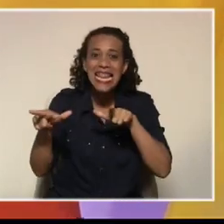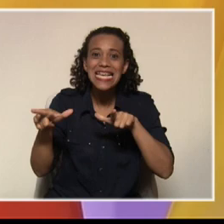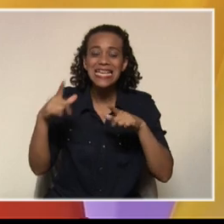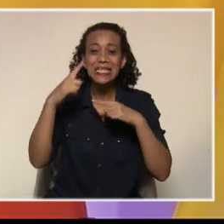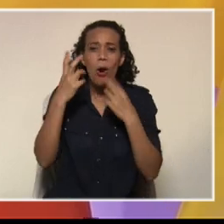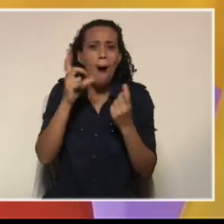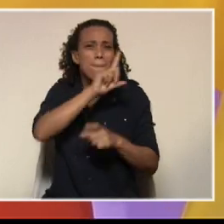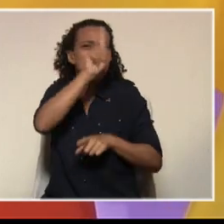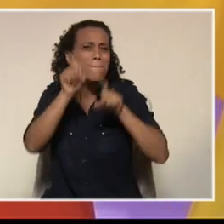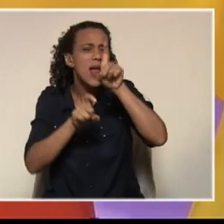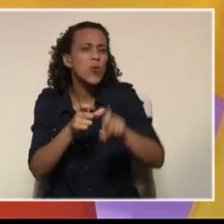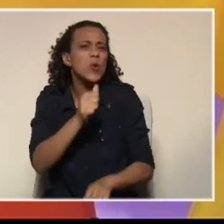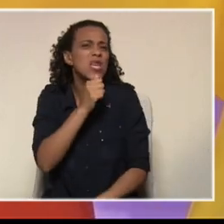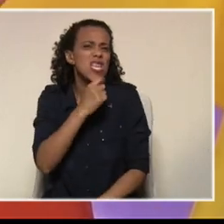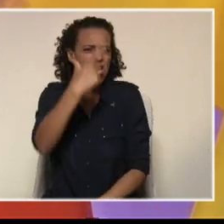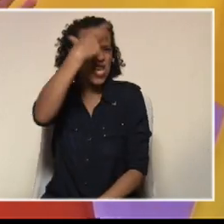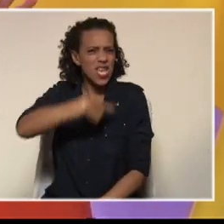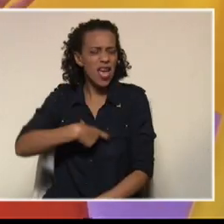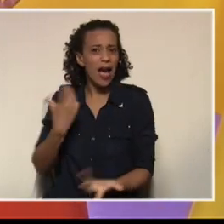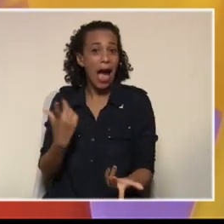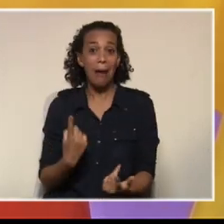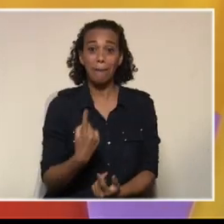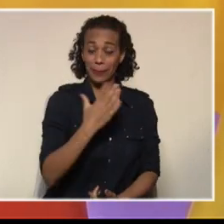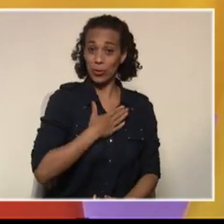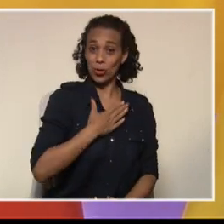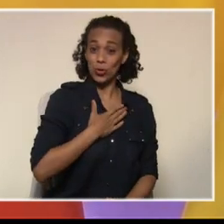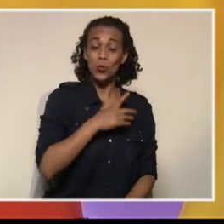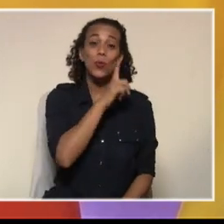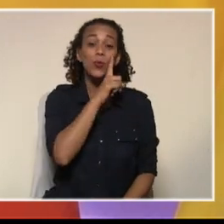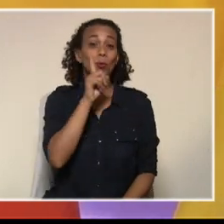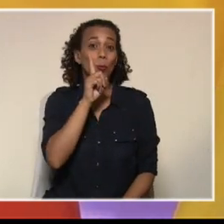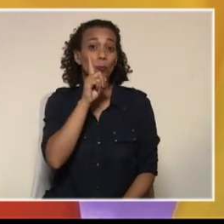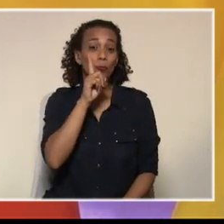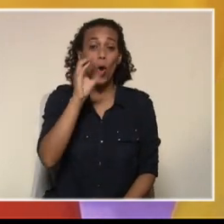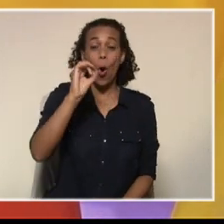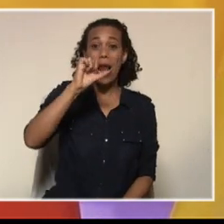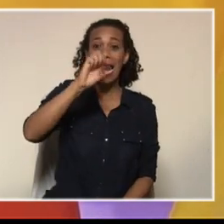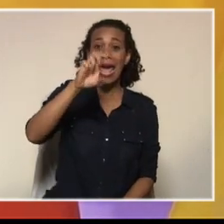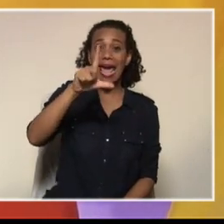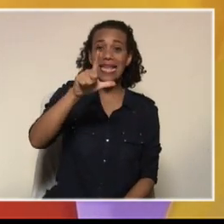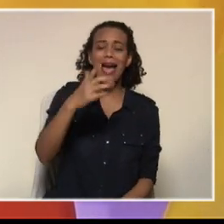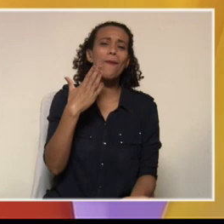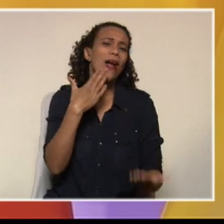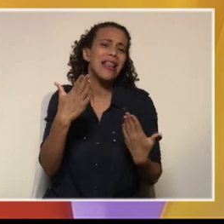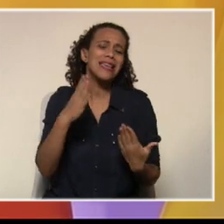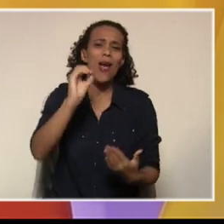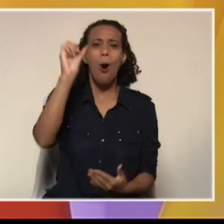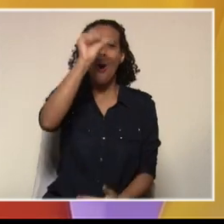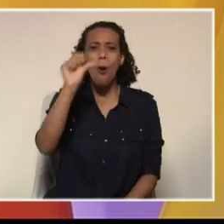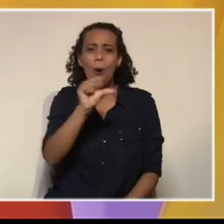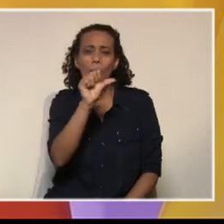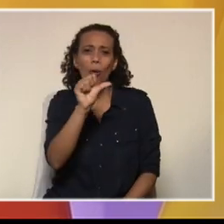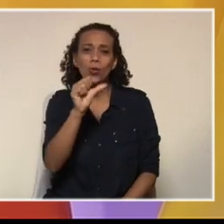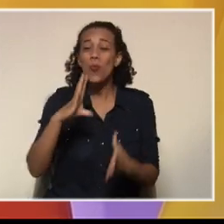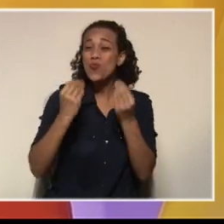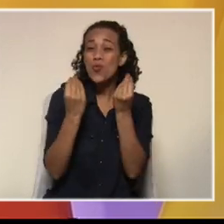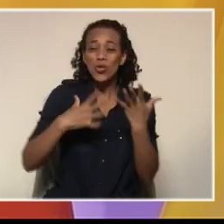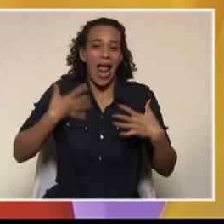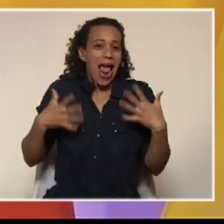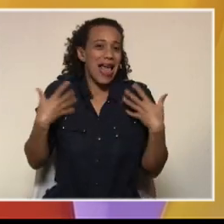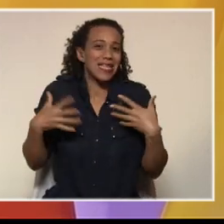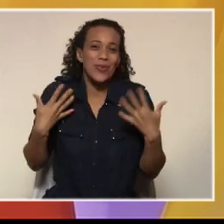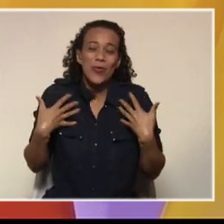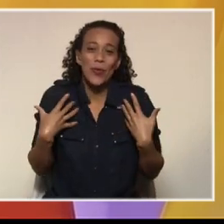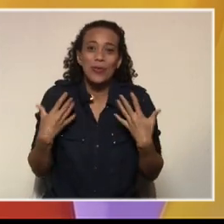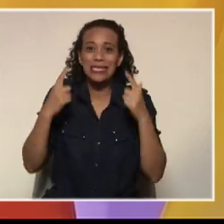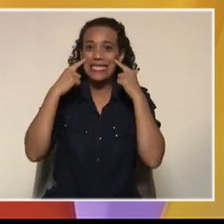estará preguntando quiénes somos. En primer lugar, yo soy Osleida Pérez. Me dicen por cariño Os y estoy aquí con mucha alegría y